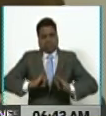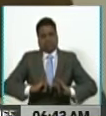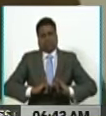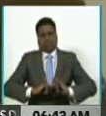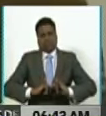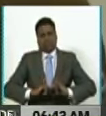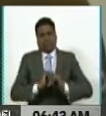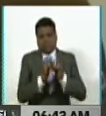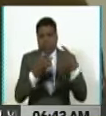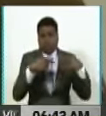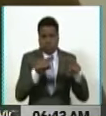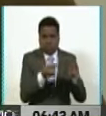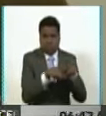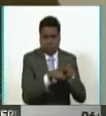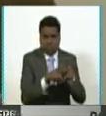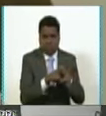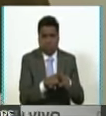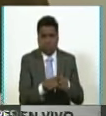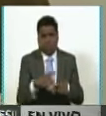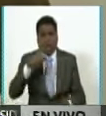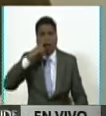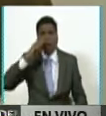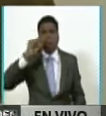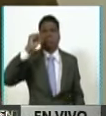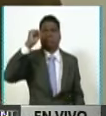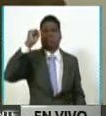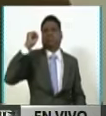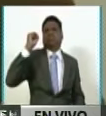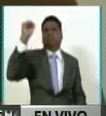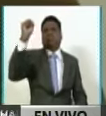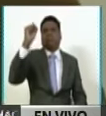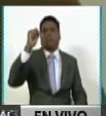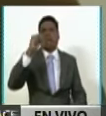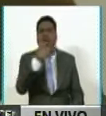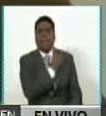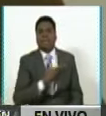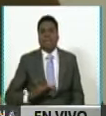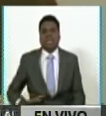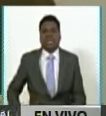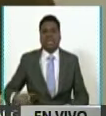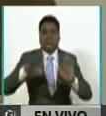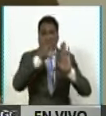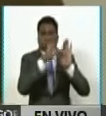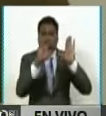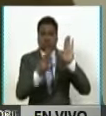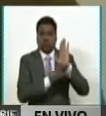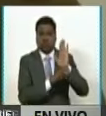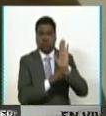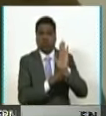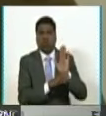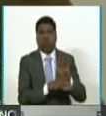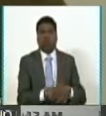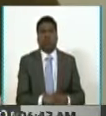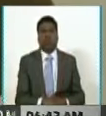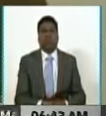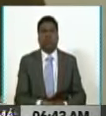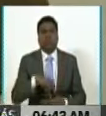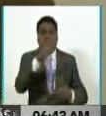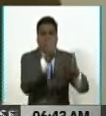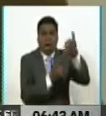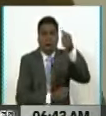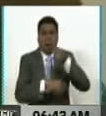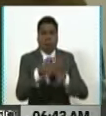como lo es nuestro comandante en jefe y presidente constitucional de la República Bolivariana de Venezuela, para seguir levantando la bandera de la